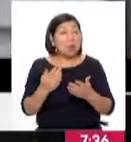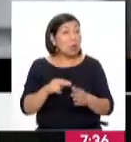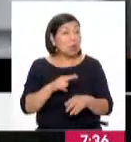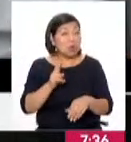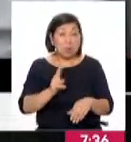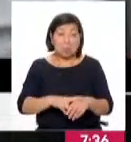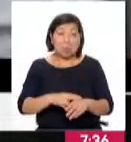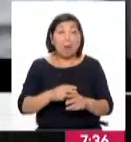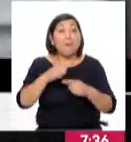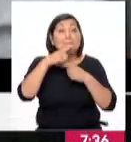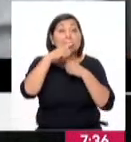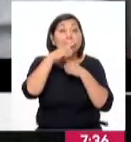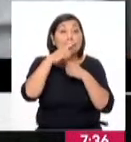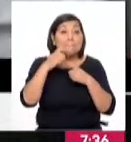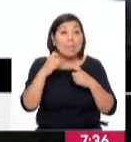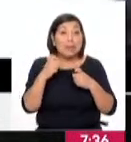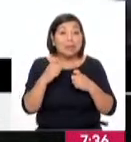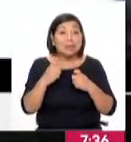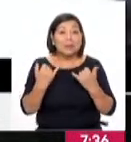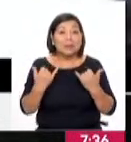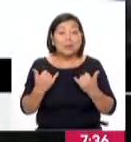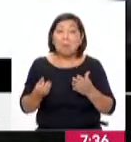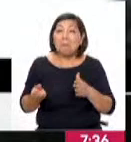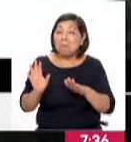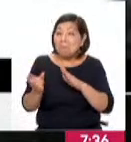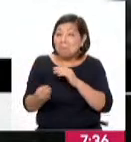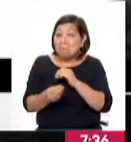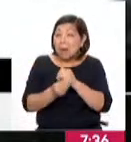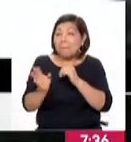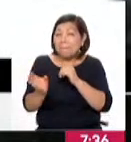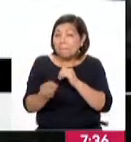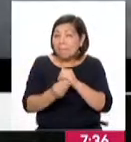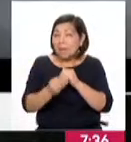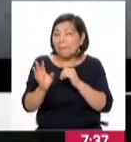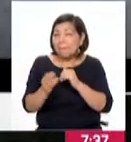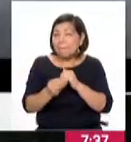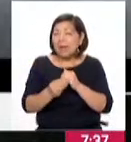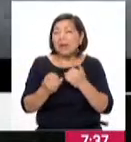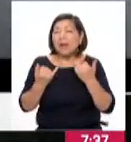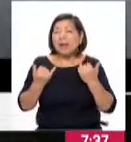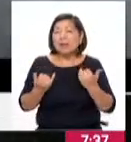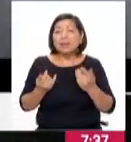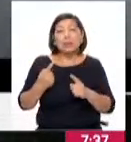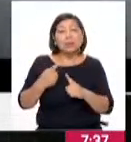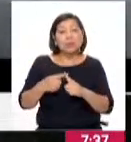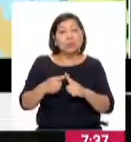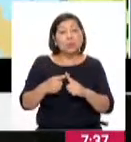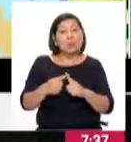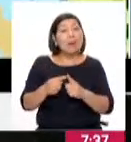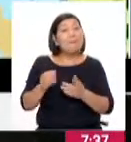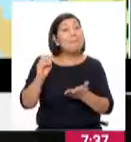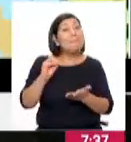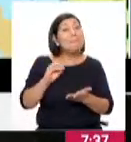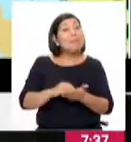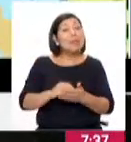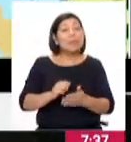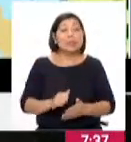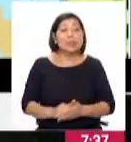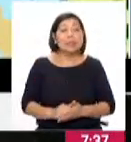normal en marzo es un mes que acumula mayores canti y sobre eso le sumamos las condiciones